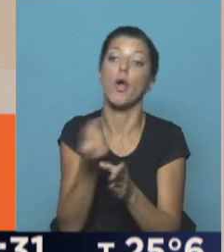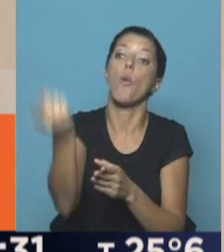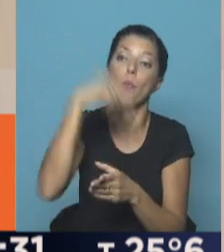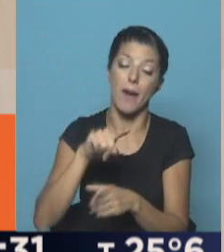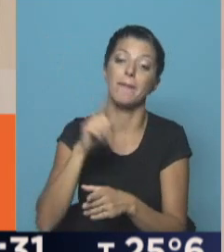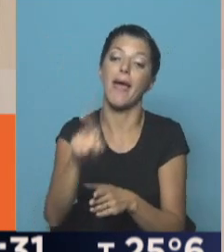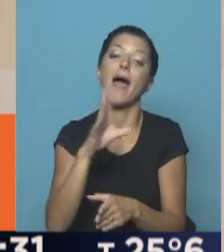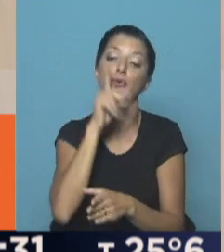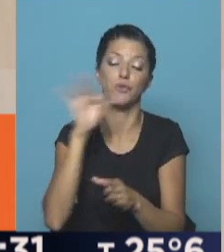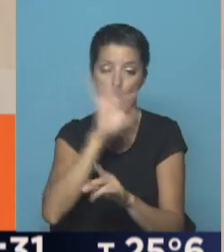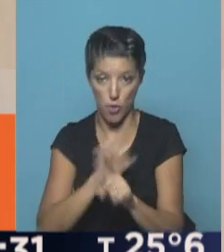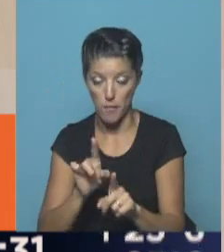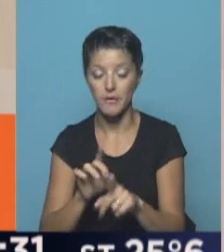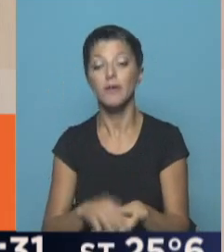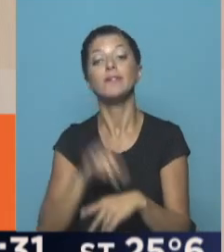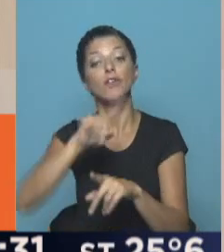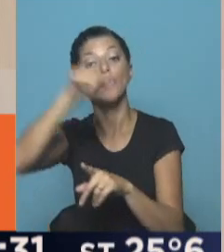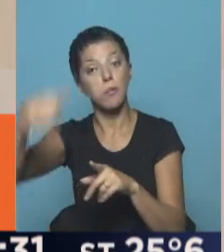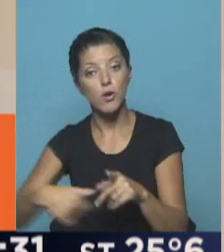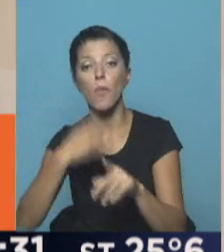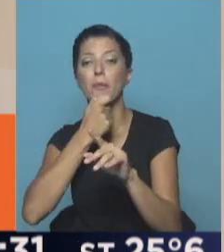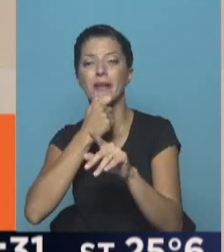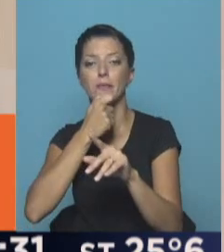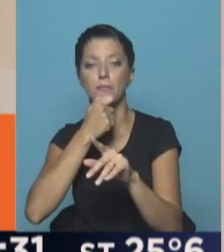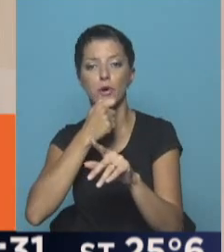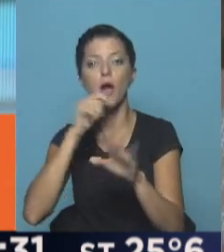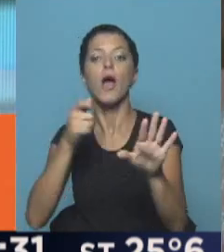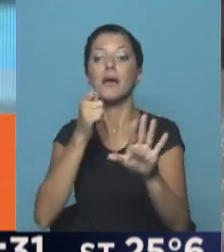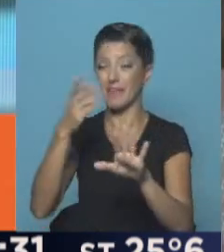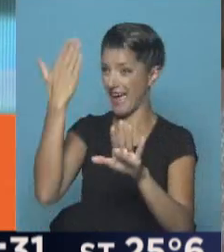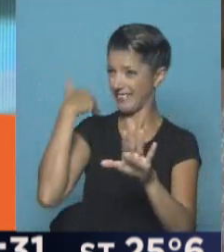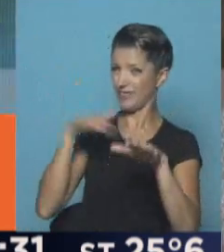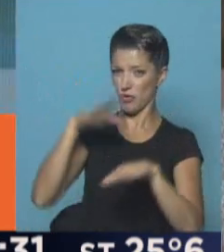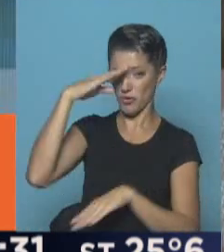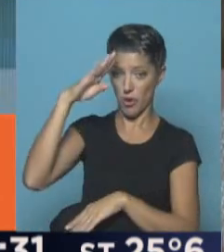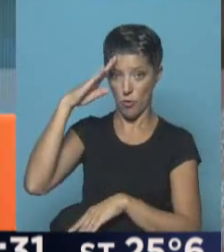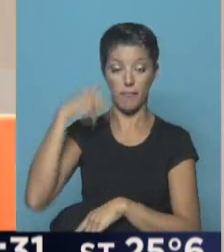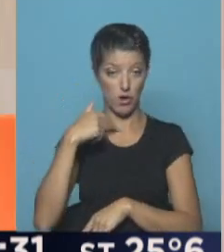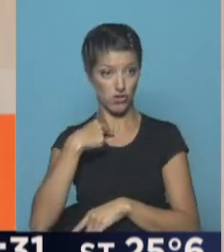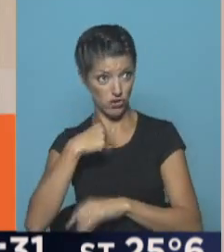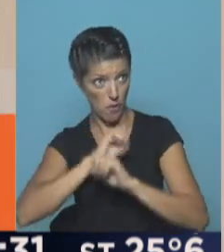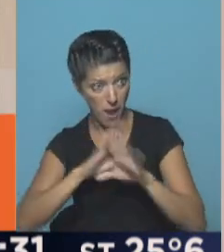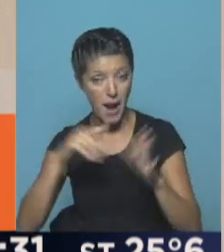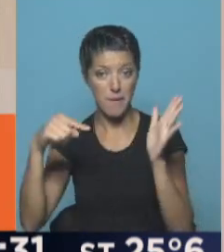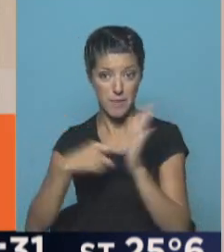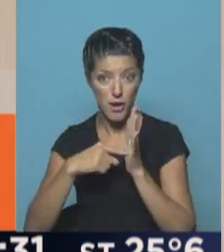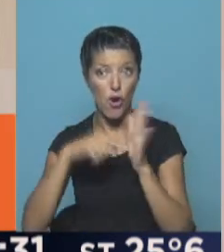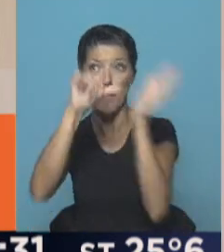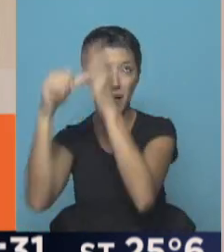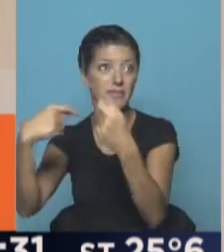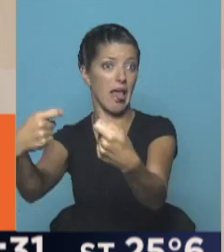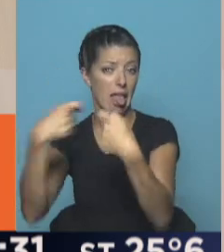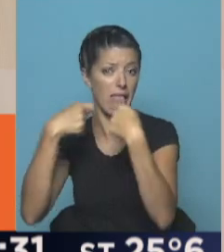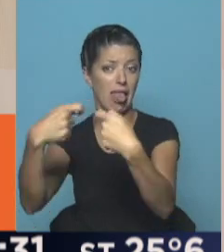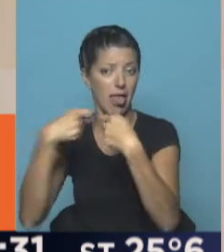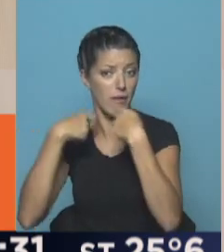ruso. Es decir, aquí hay un poco el factor Cuba, ¿no? Estamos mal, pero fíjense que tenemos también una presión exterior cada vez mayor. Presión exterior